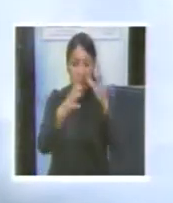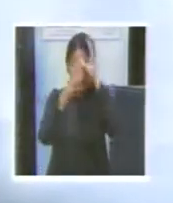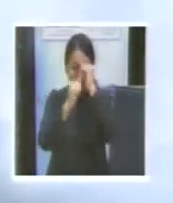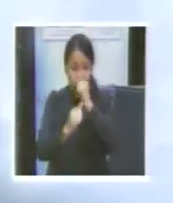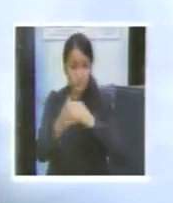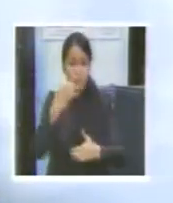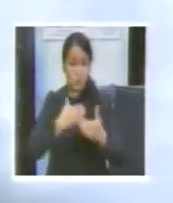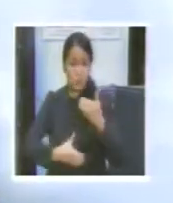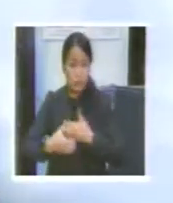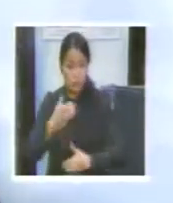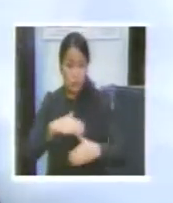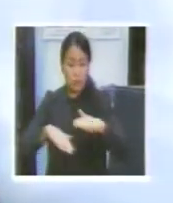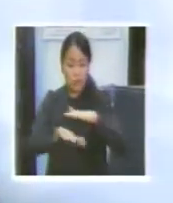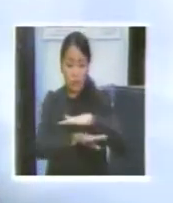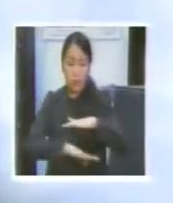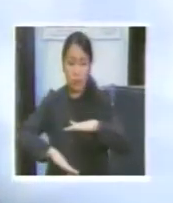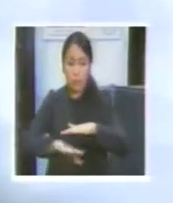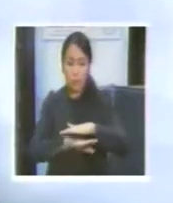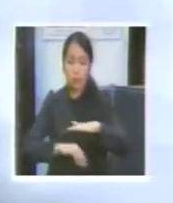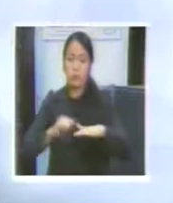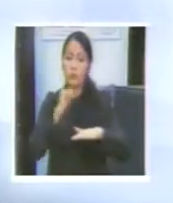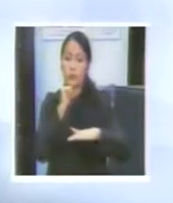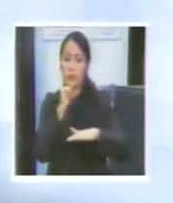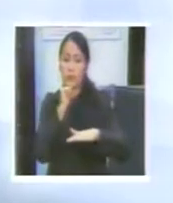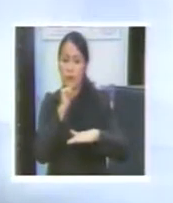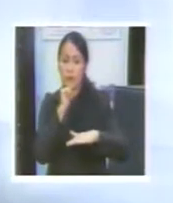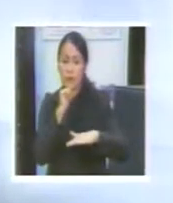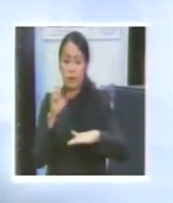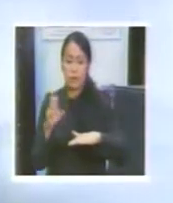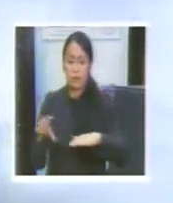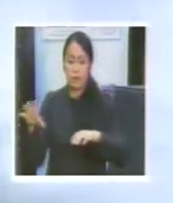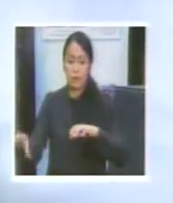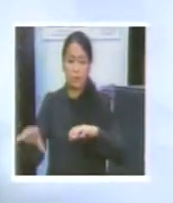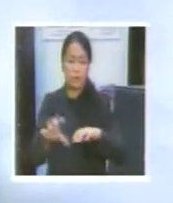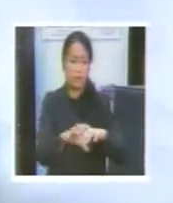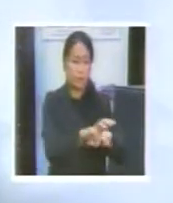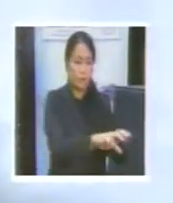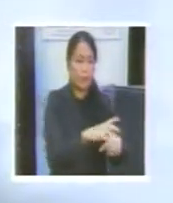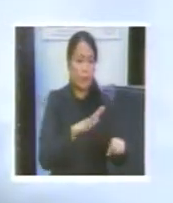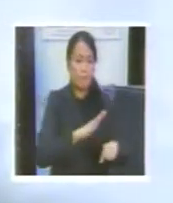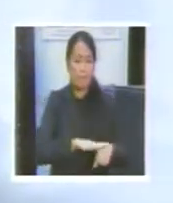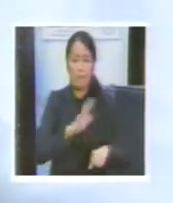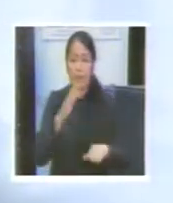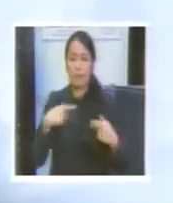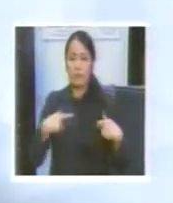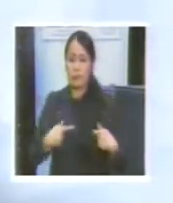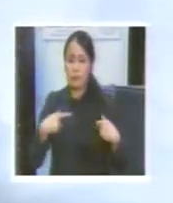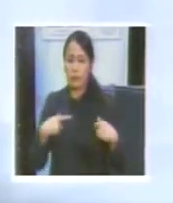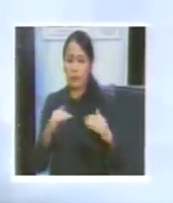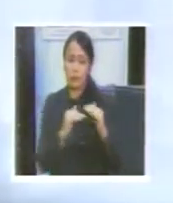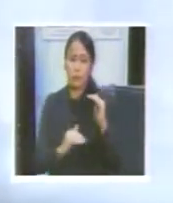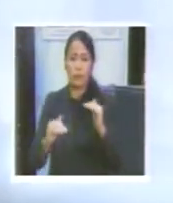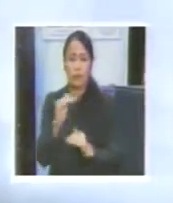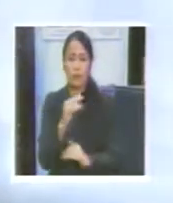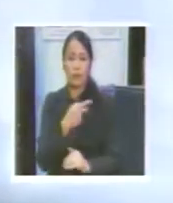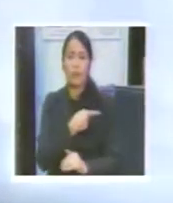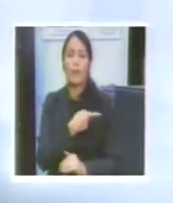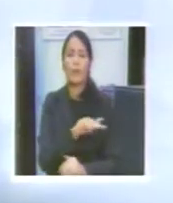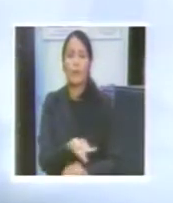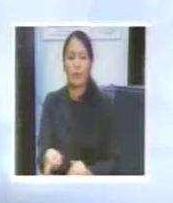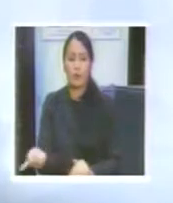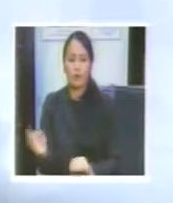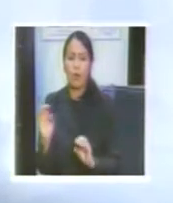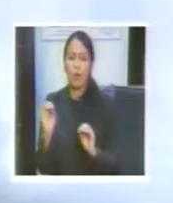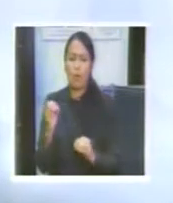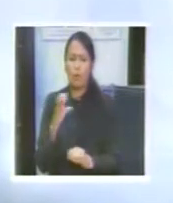todavía no se han puesto las bases que permitan a los sectores más vulnerables de la población superar la pobreza o por lo menos contar